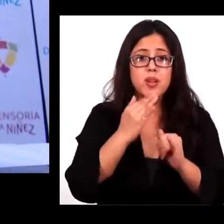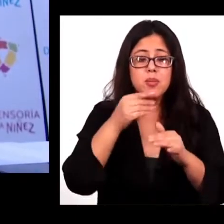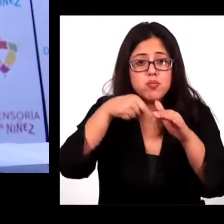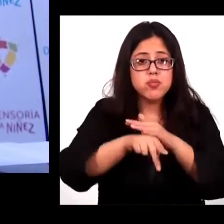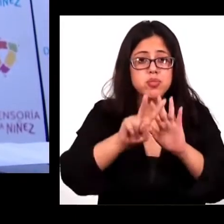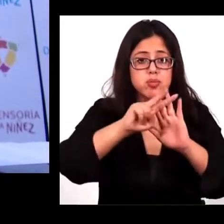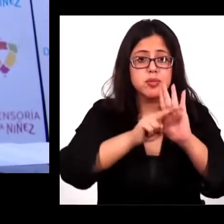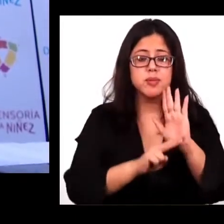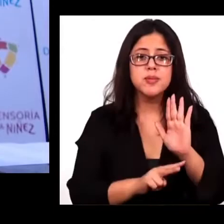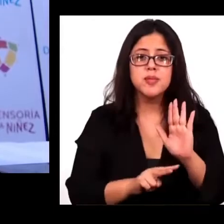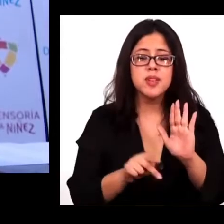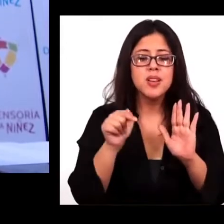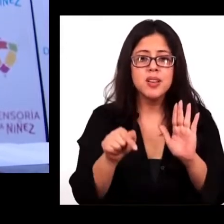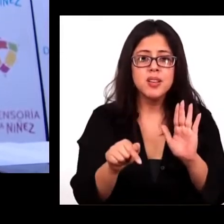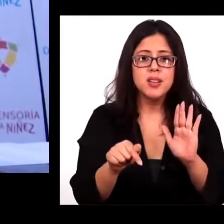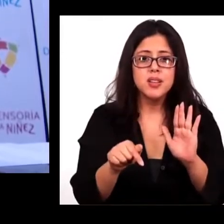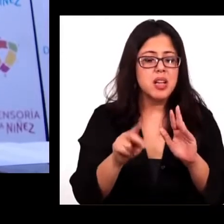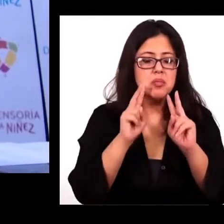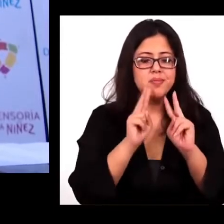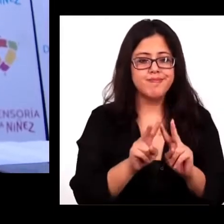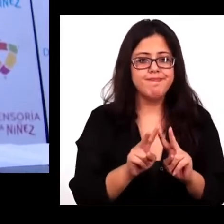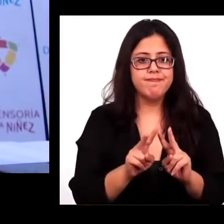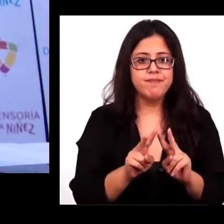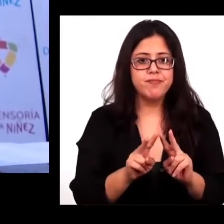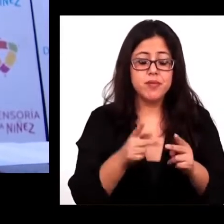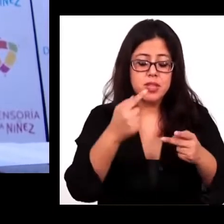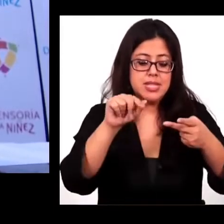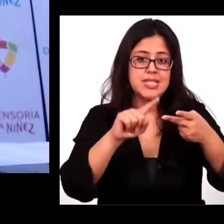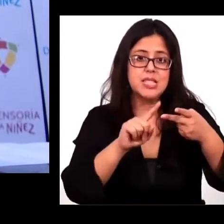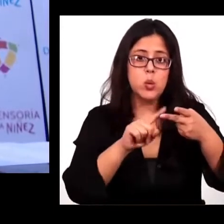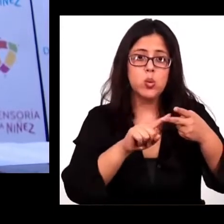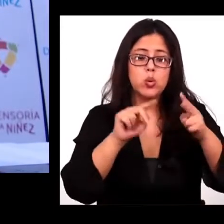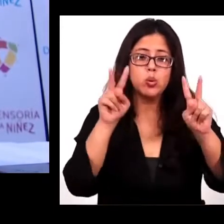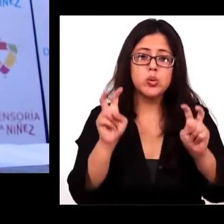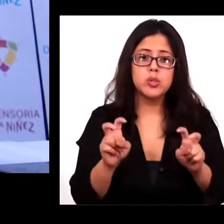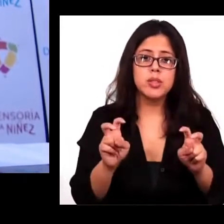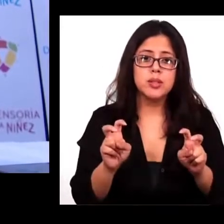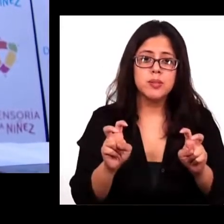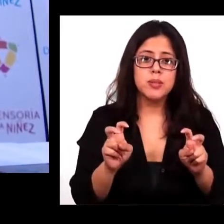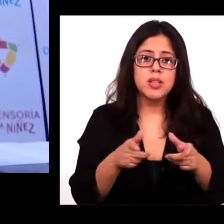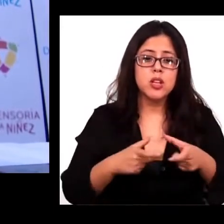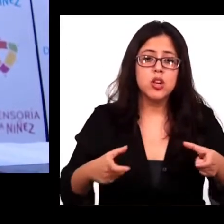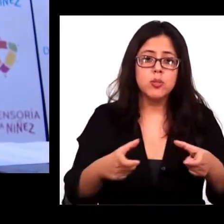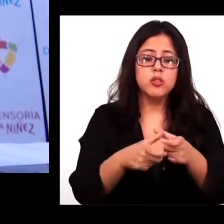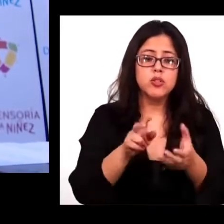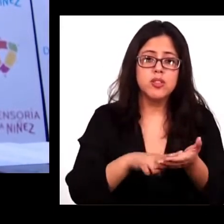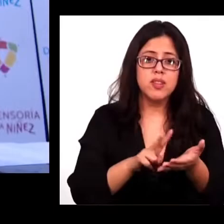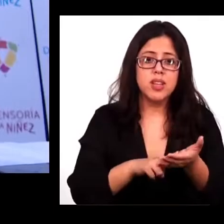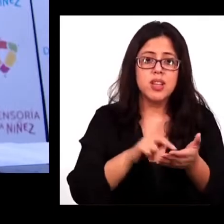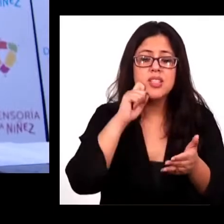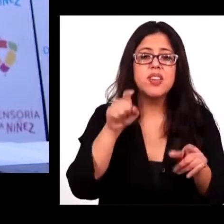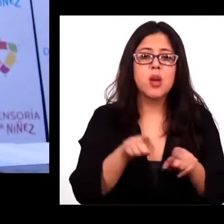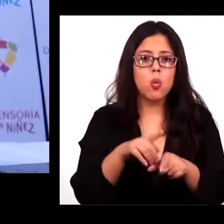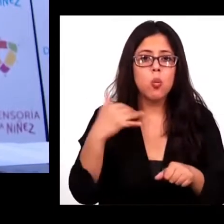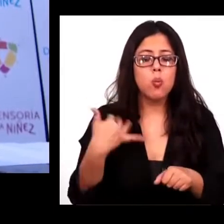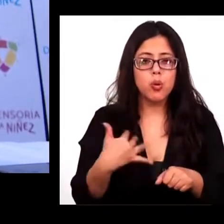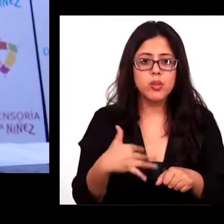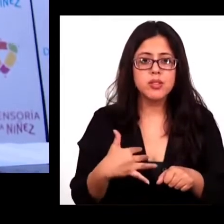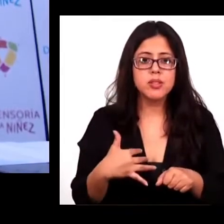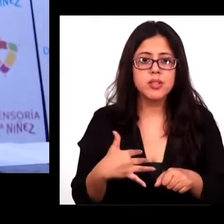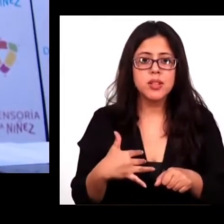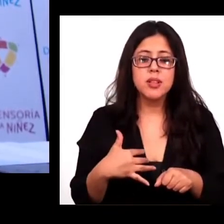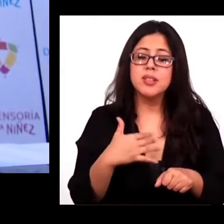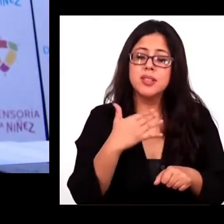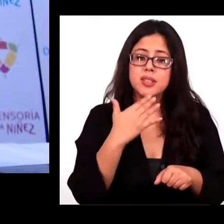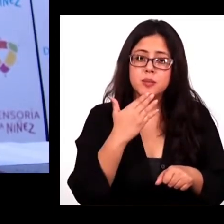reforma no se ve en curso. Y por otra parte, lo que tiene que ver con la Comisión de Verdad, que nos parece imprescindible, como